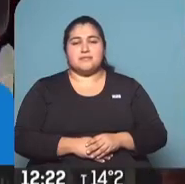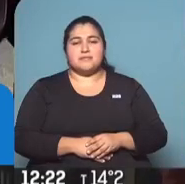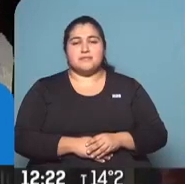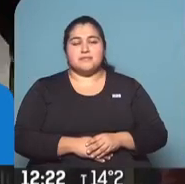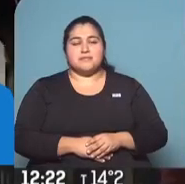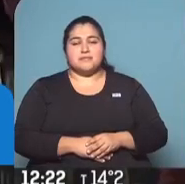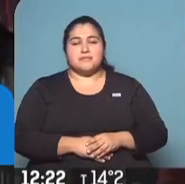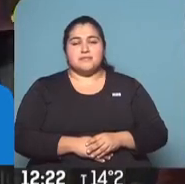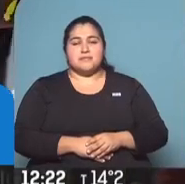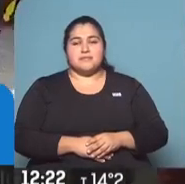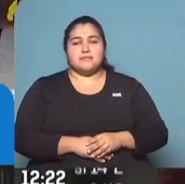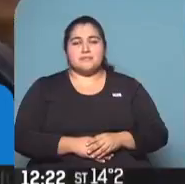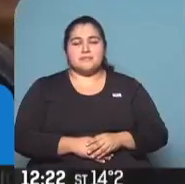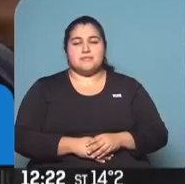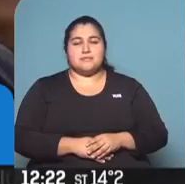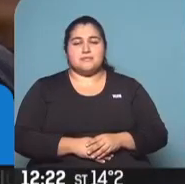y